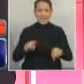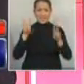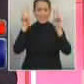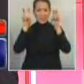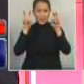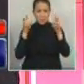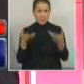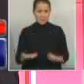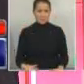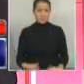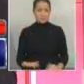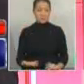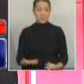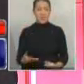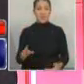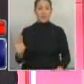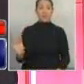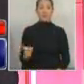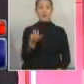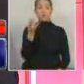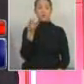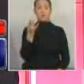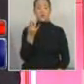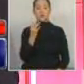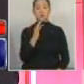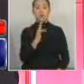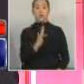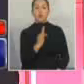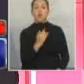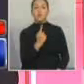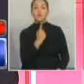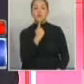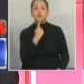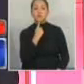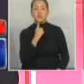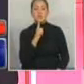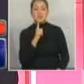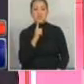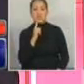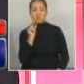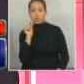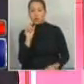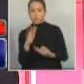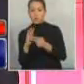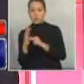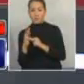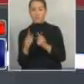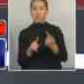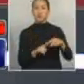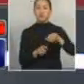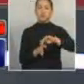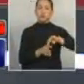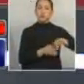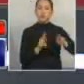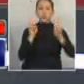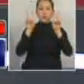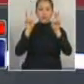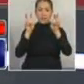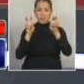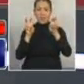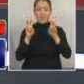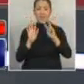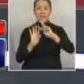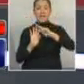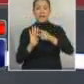súbito descubrimiento de que el FUT tiene goteras. Diputado, pasemos al otro tema que nos convoca también, el de la